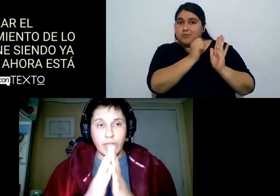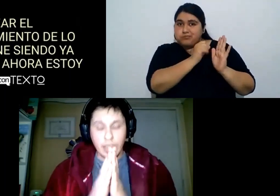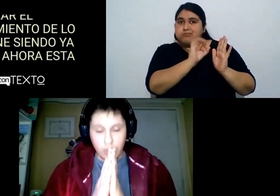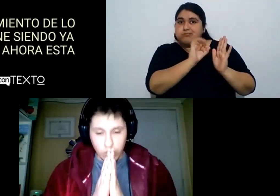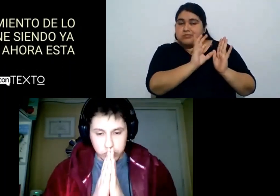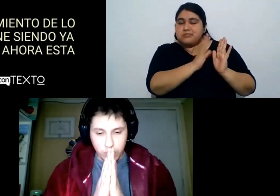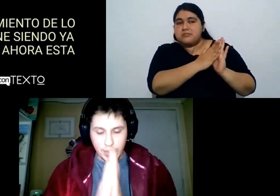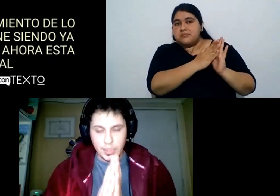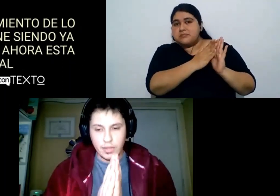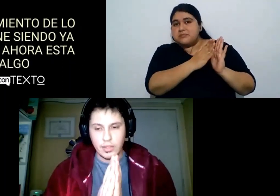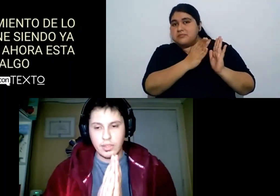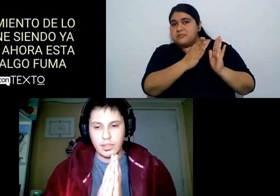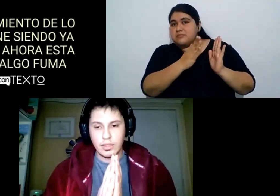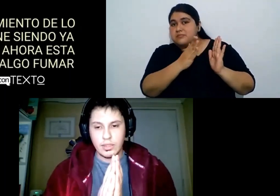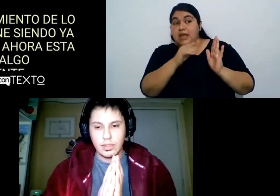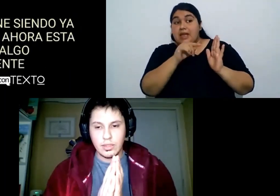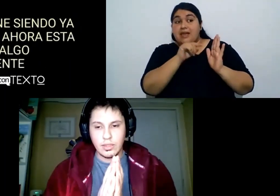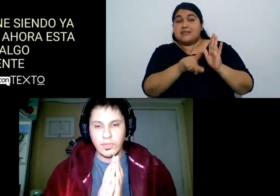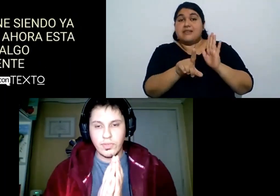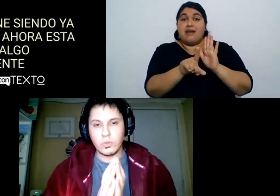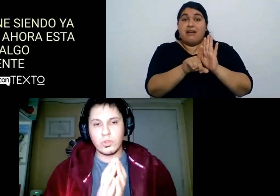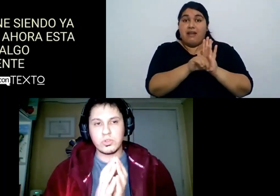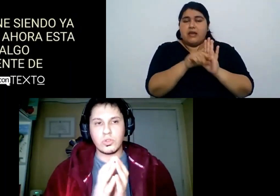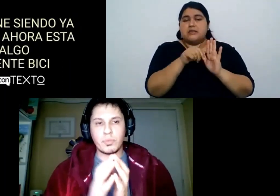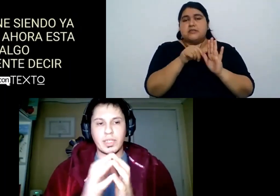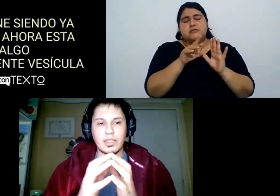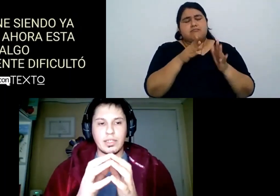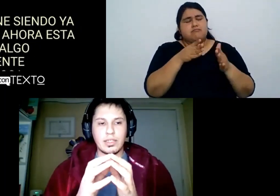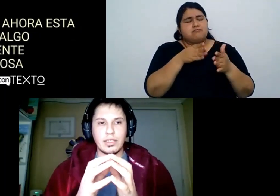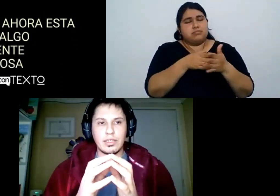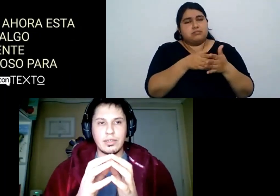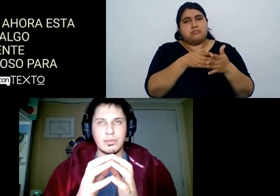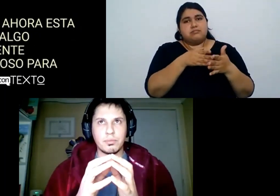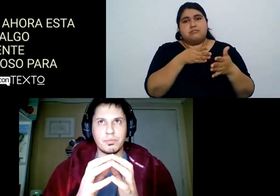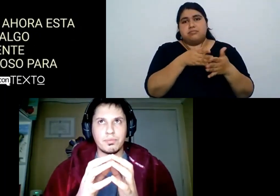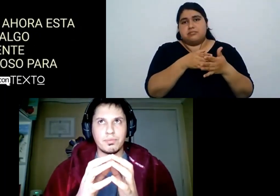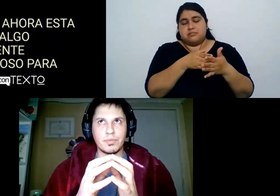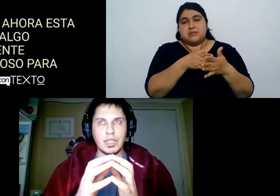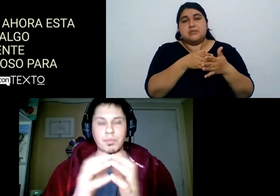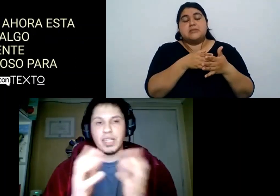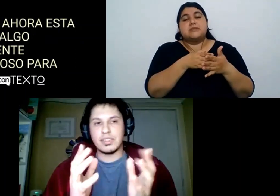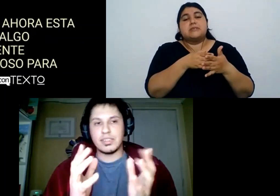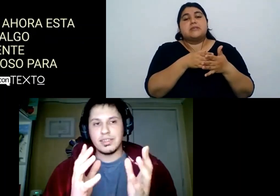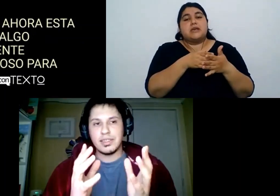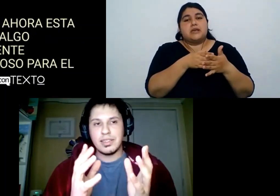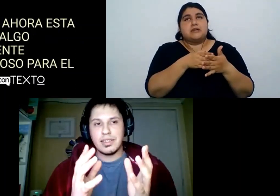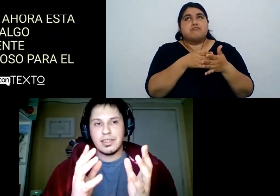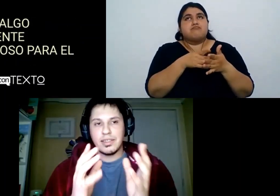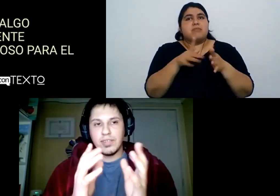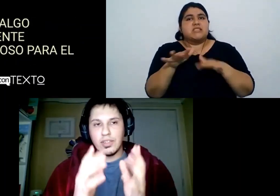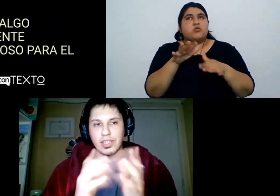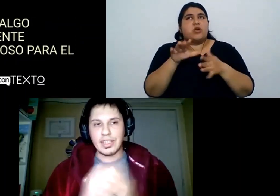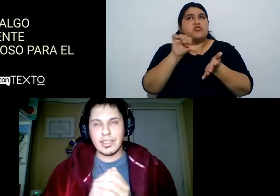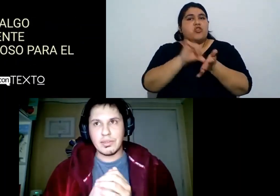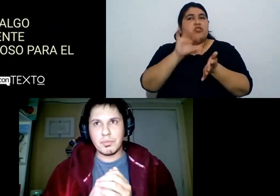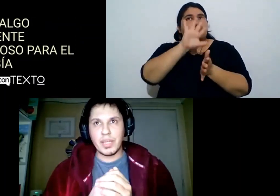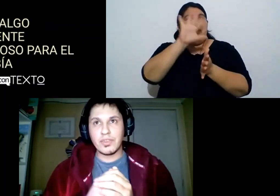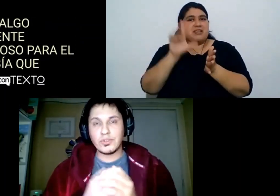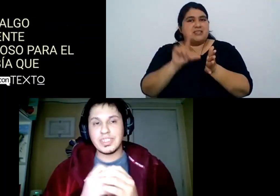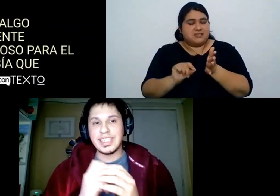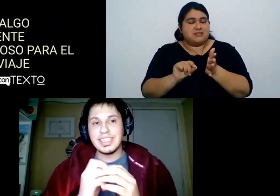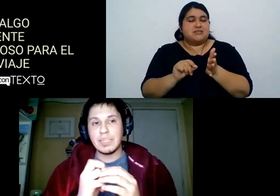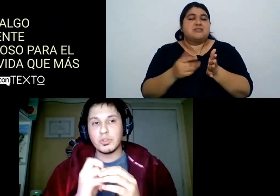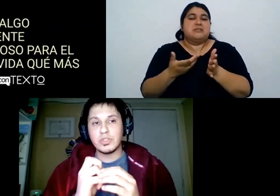fue algo sumamente dificultoso para el país, debido a que más